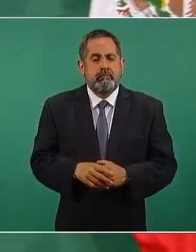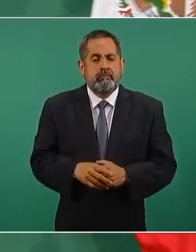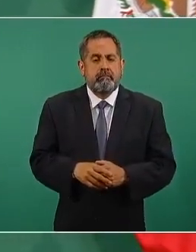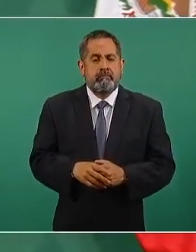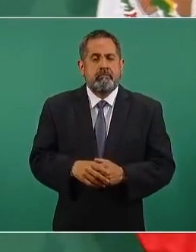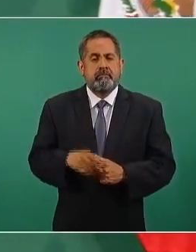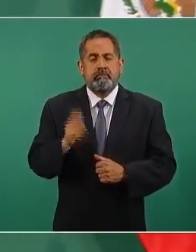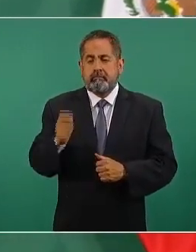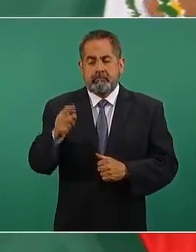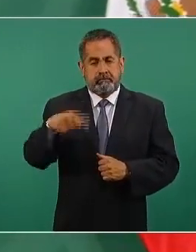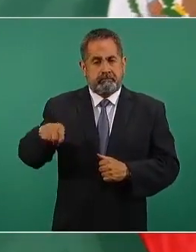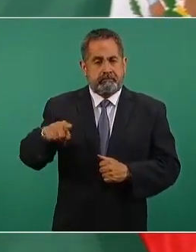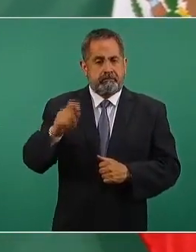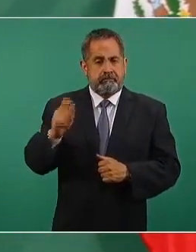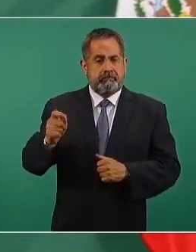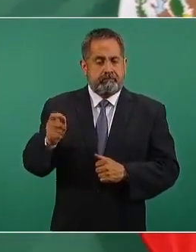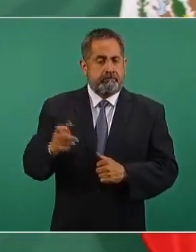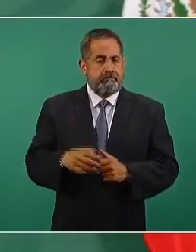una